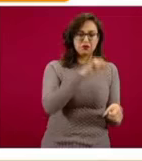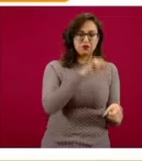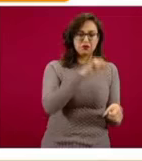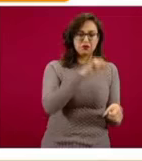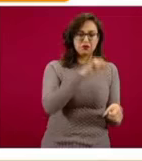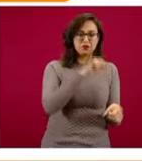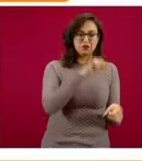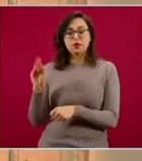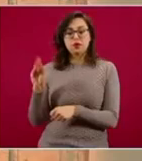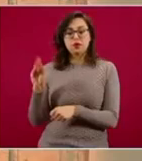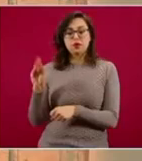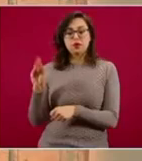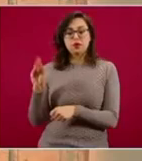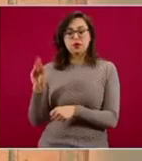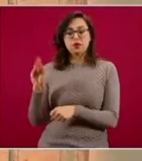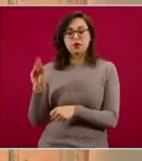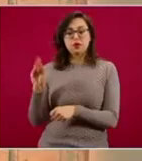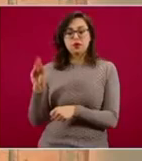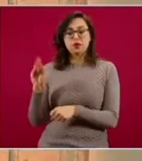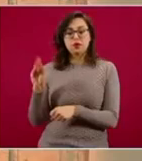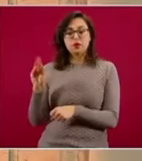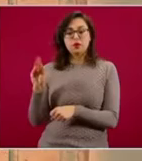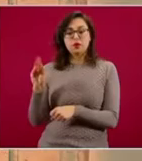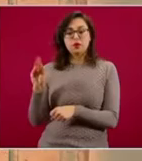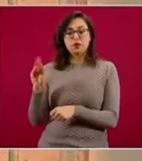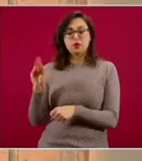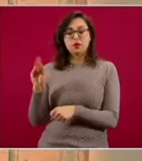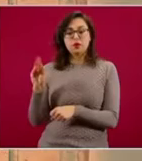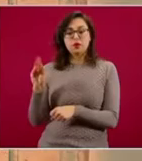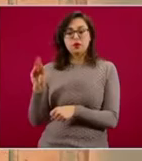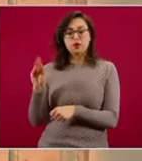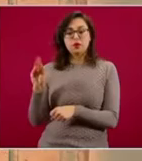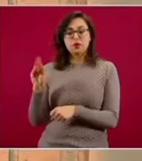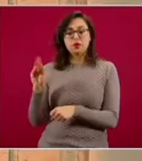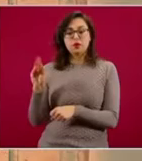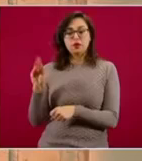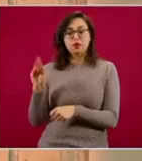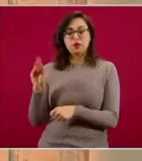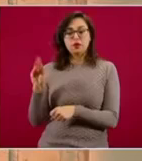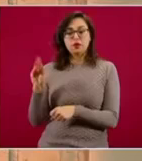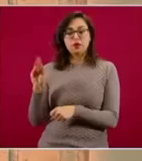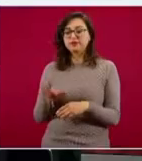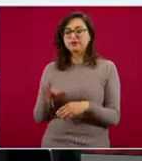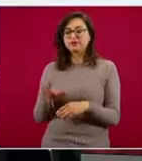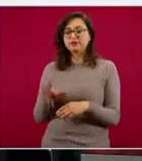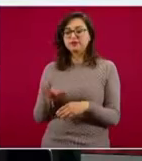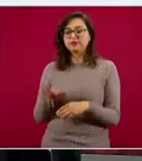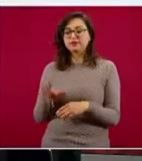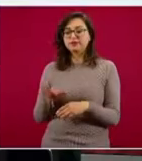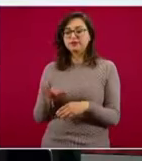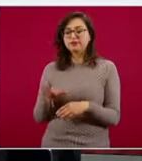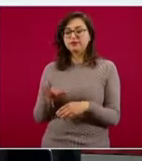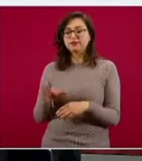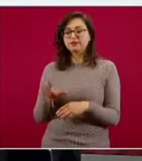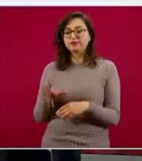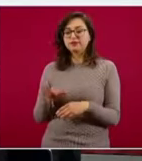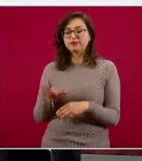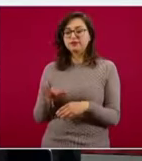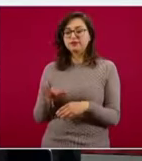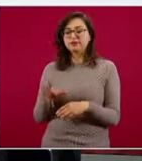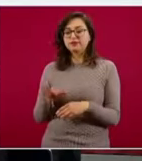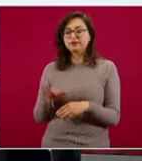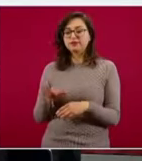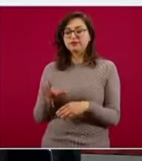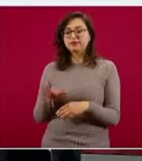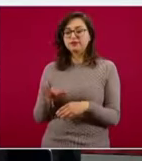que hasta el momento integran el grupo de defunciones confirmadas para COVID-19. Ya veíamos que